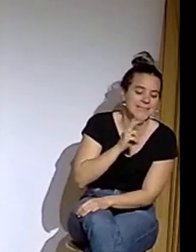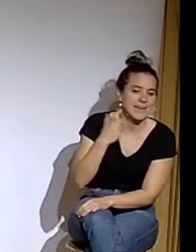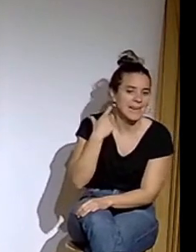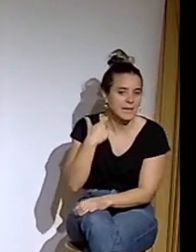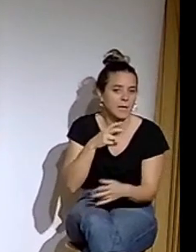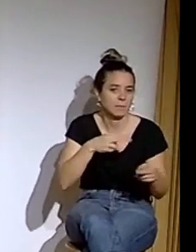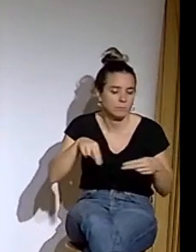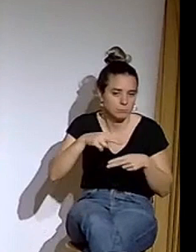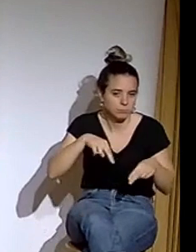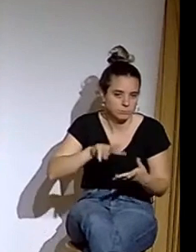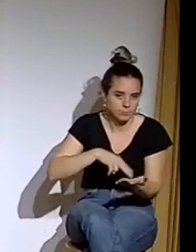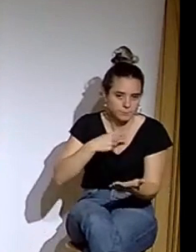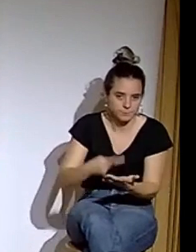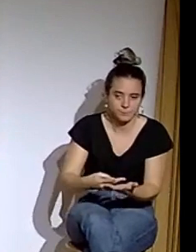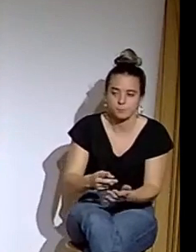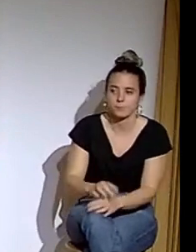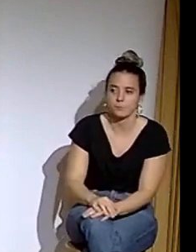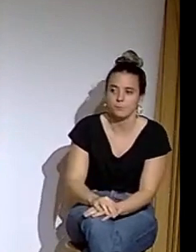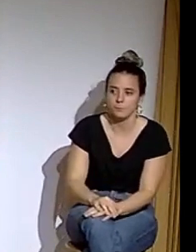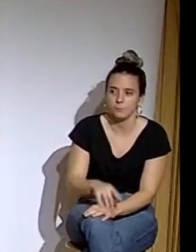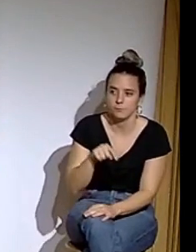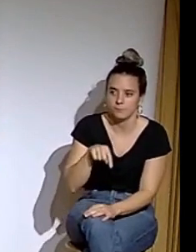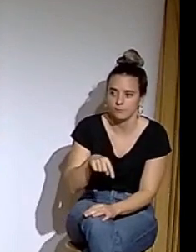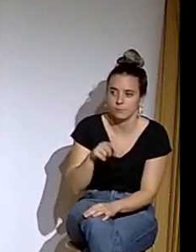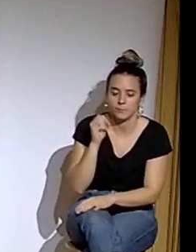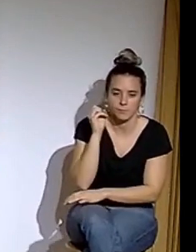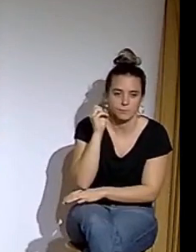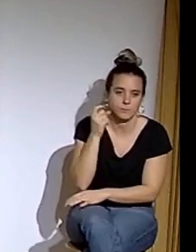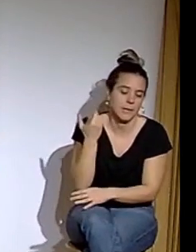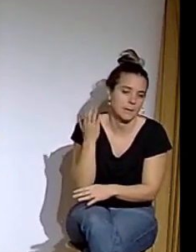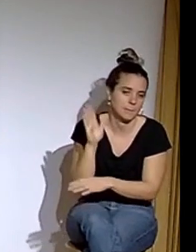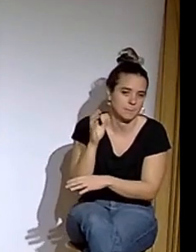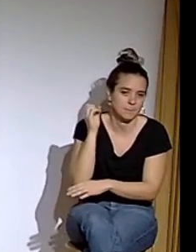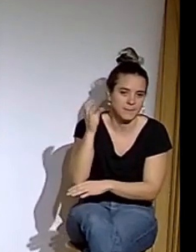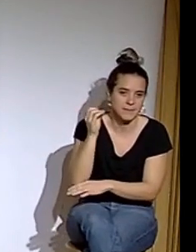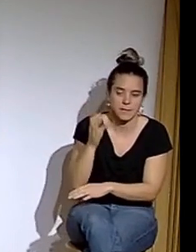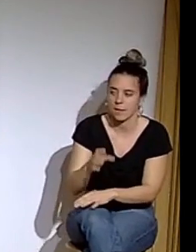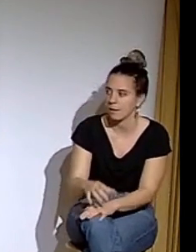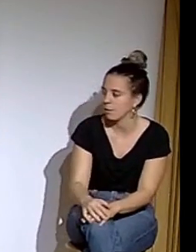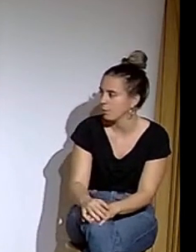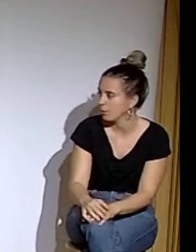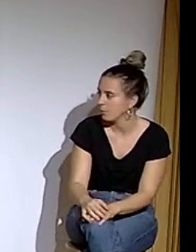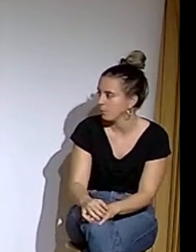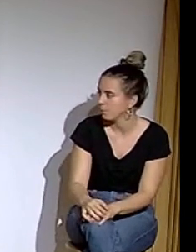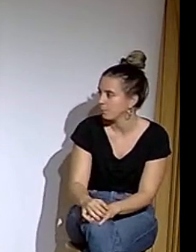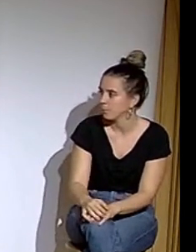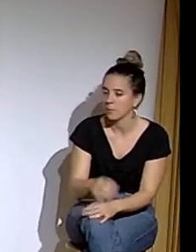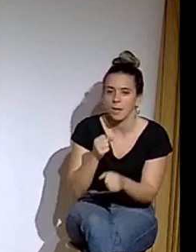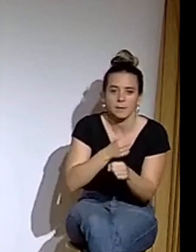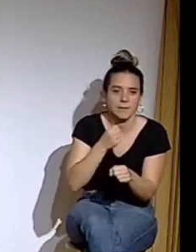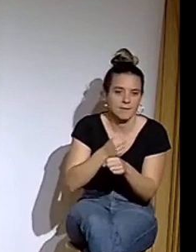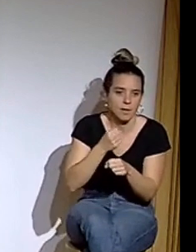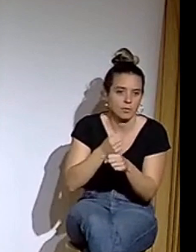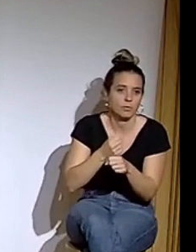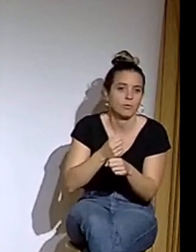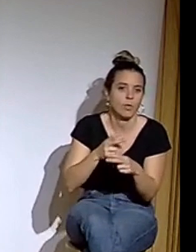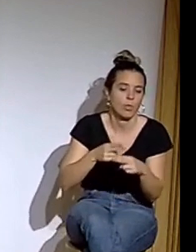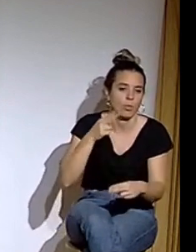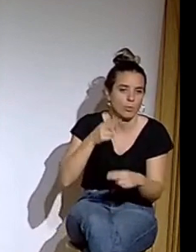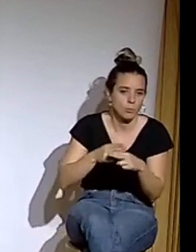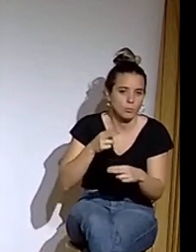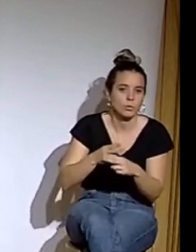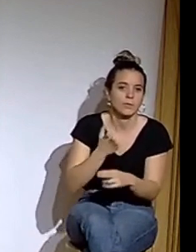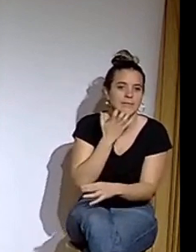interpretando esta bueno esta presentación sobre todo es un trabajo que es muy duro y sobre todo